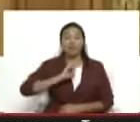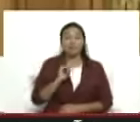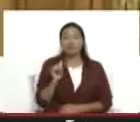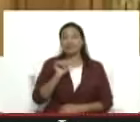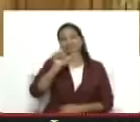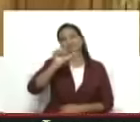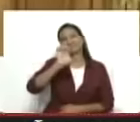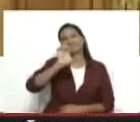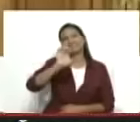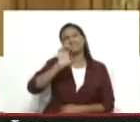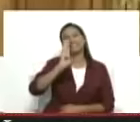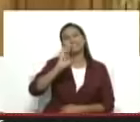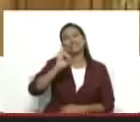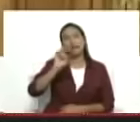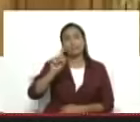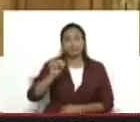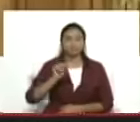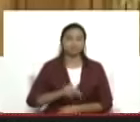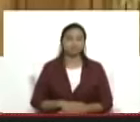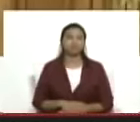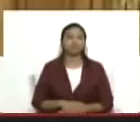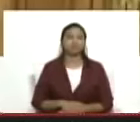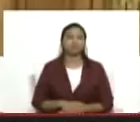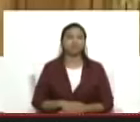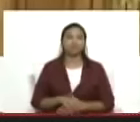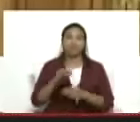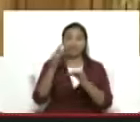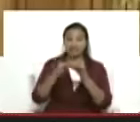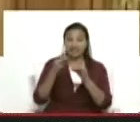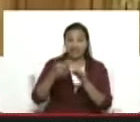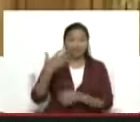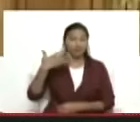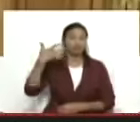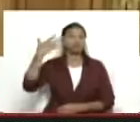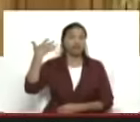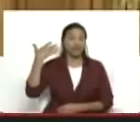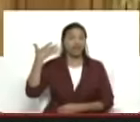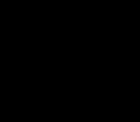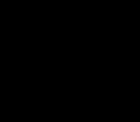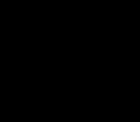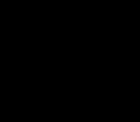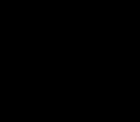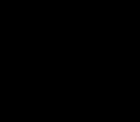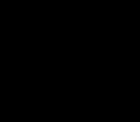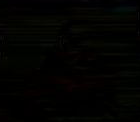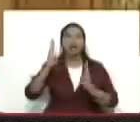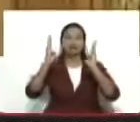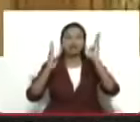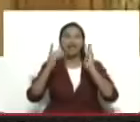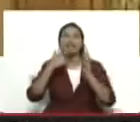En septiembre del año anterior había ocurrido lo de las torres gemelas.